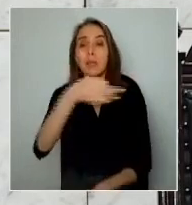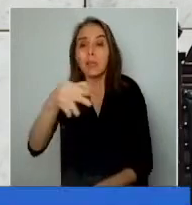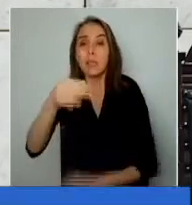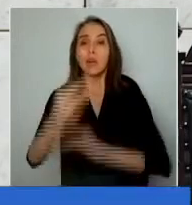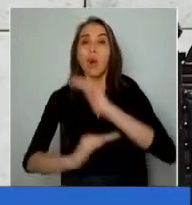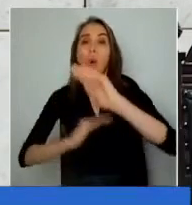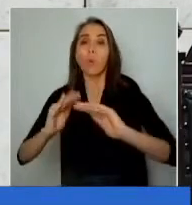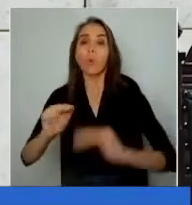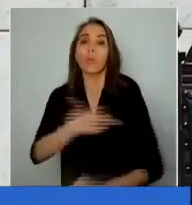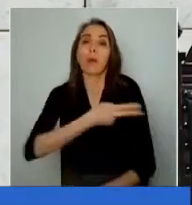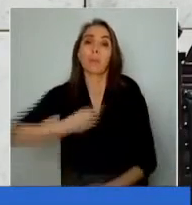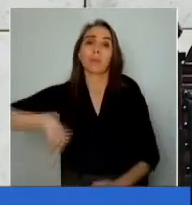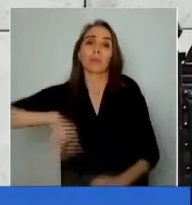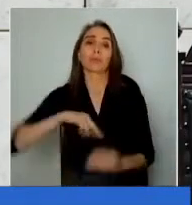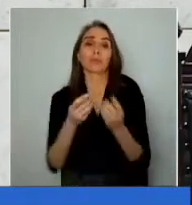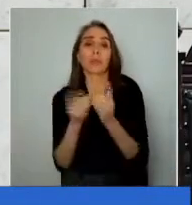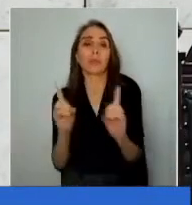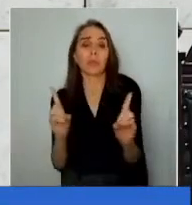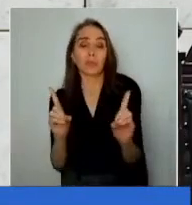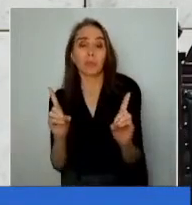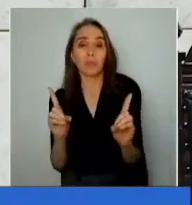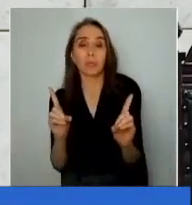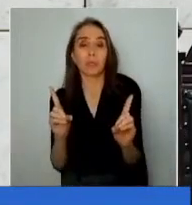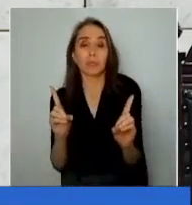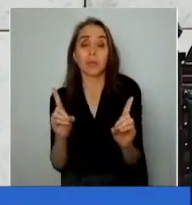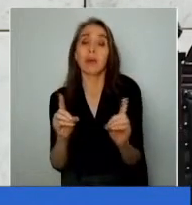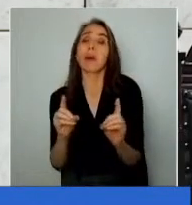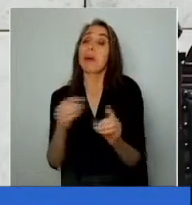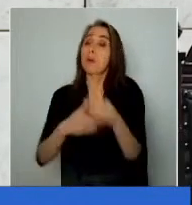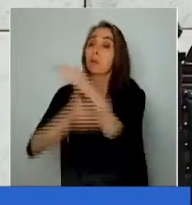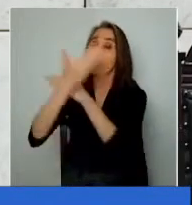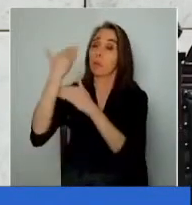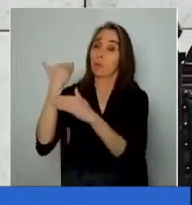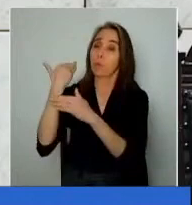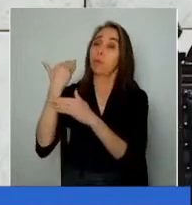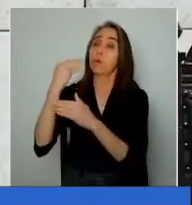democracia que tanto costó reconquistar